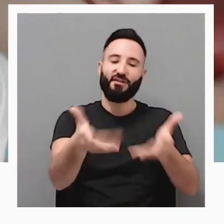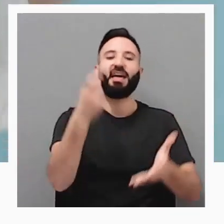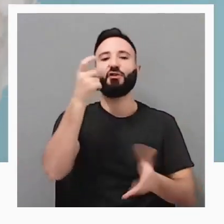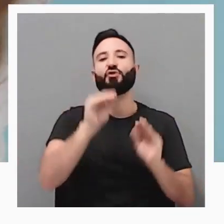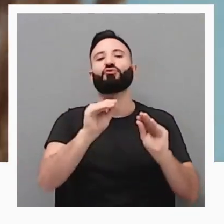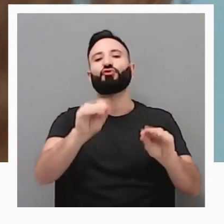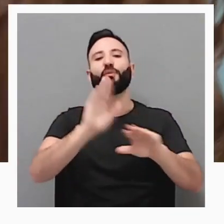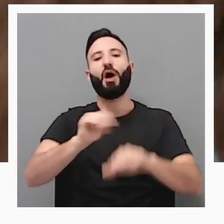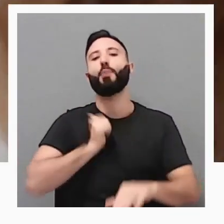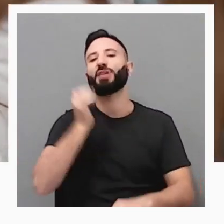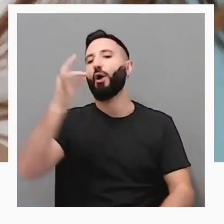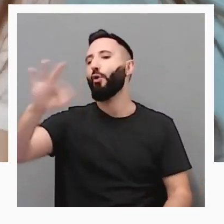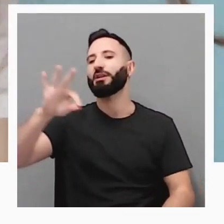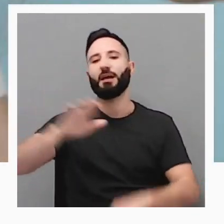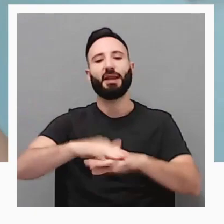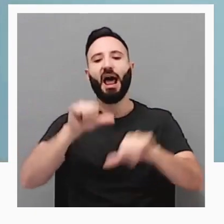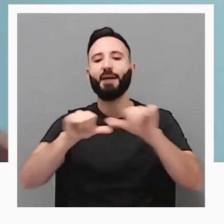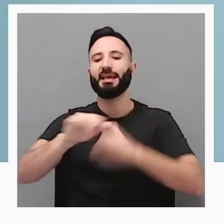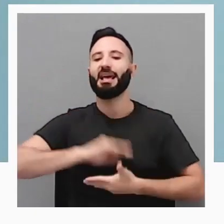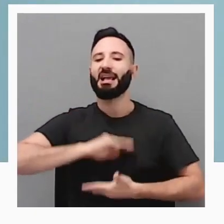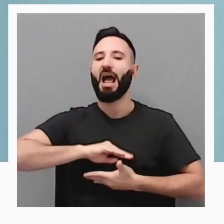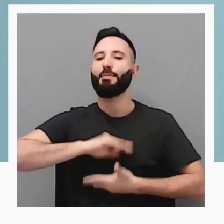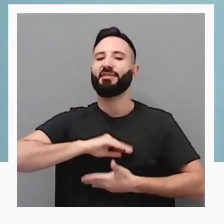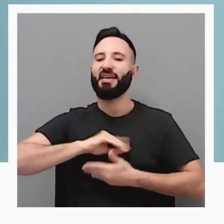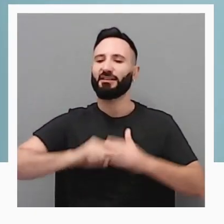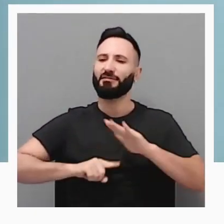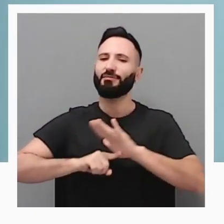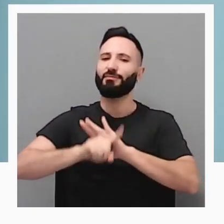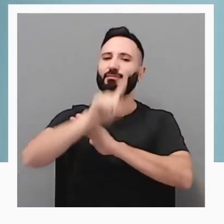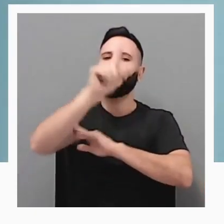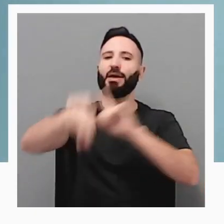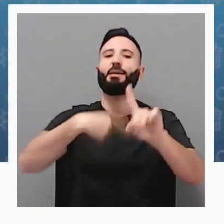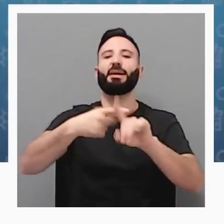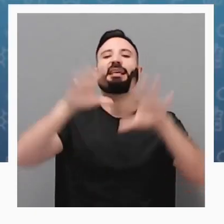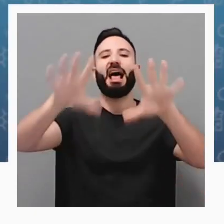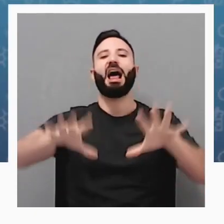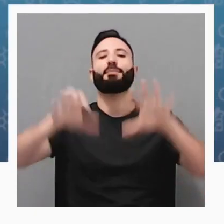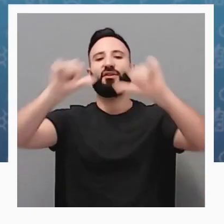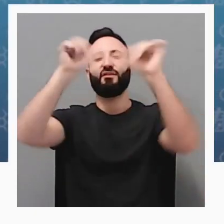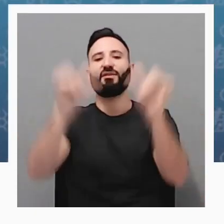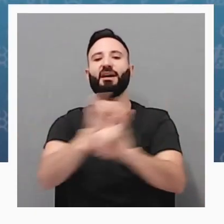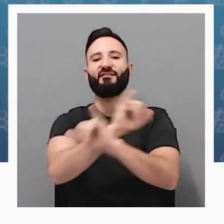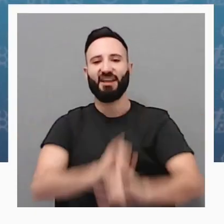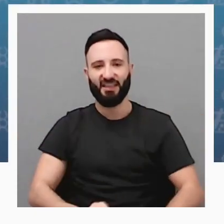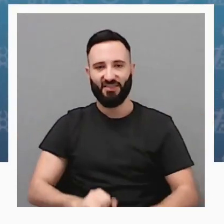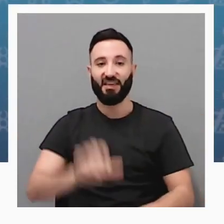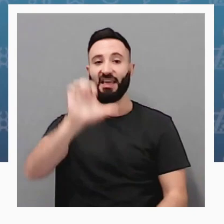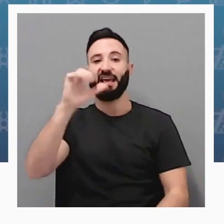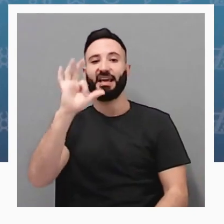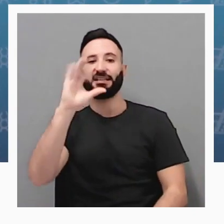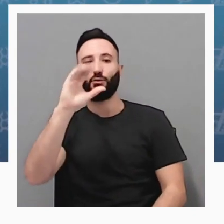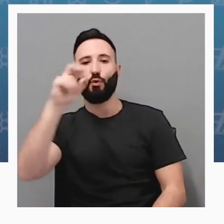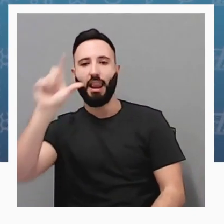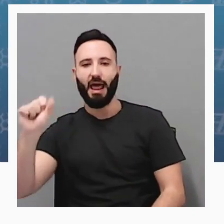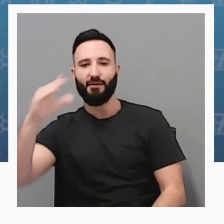oportunidad única para desplegar todas sus capacidades y ser felices aprendiendo. Escuelab, porque las experiencias de